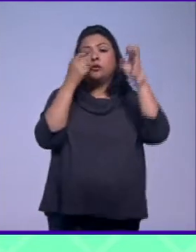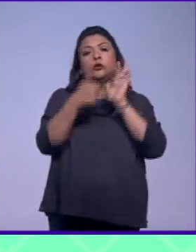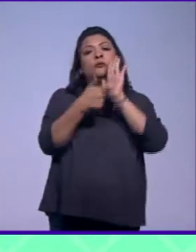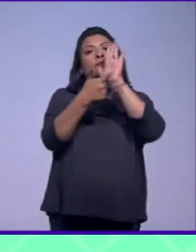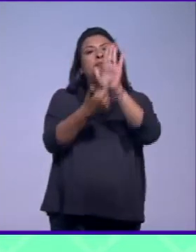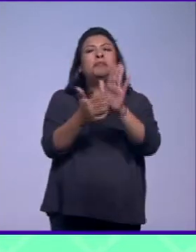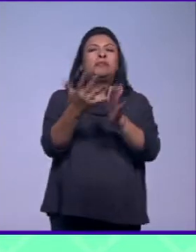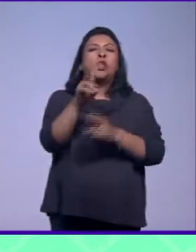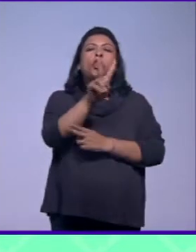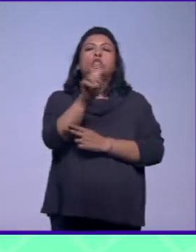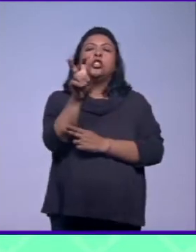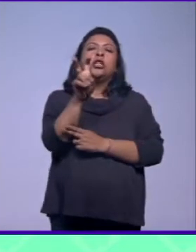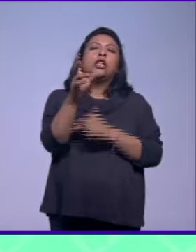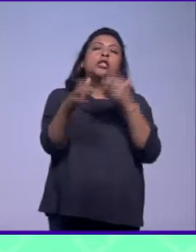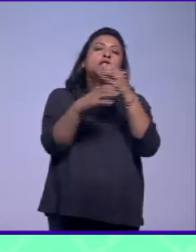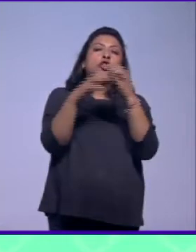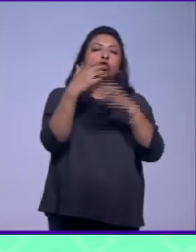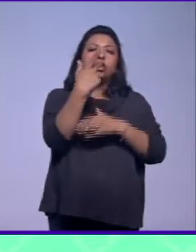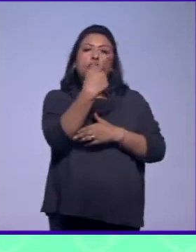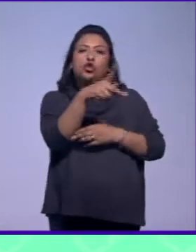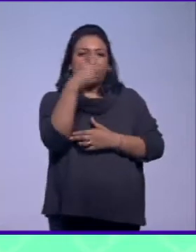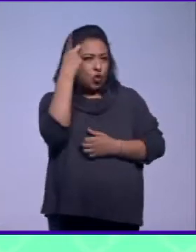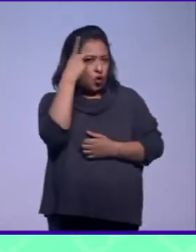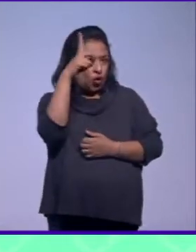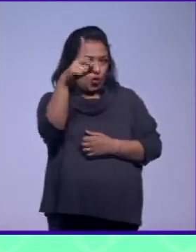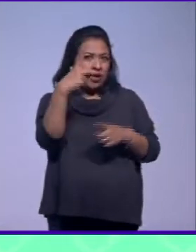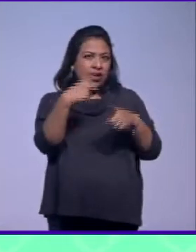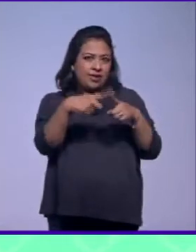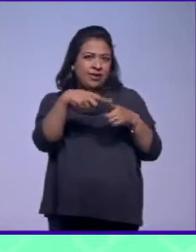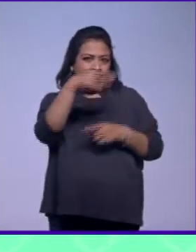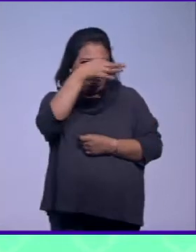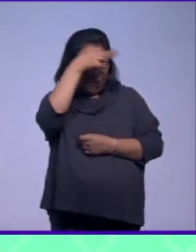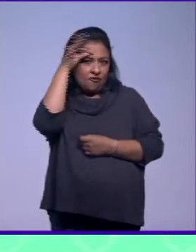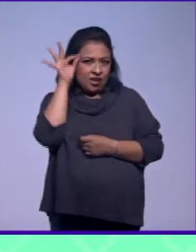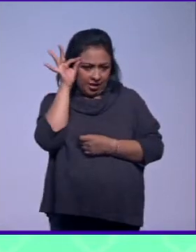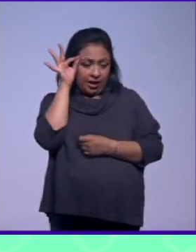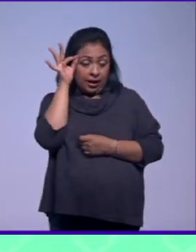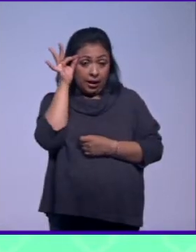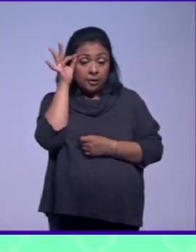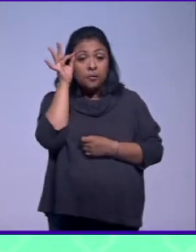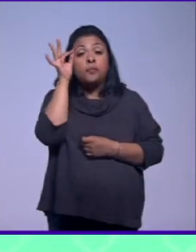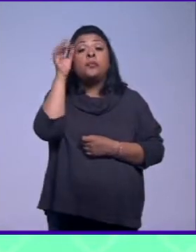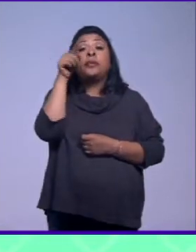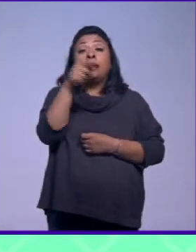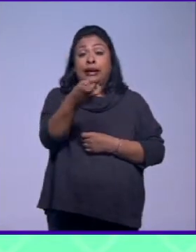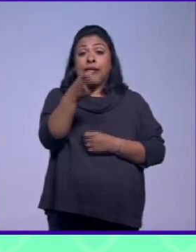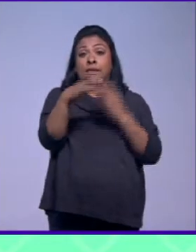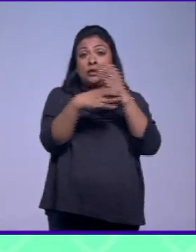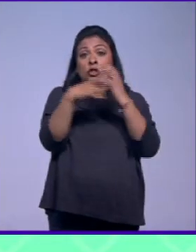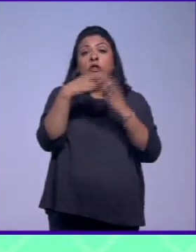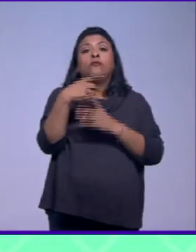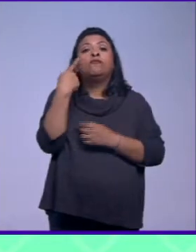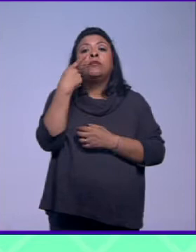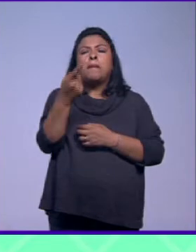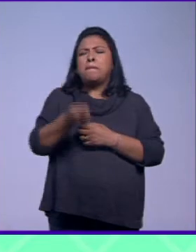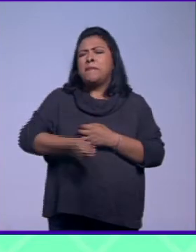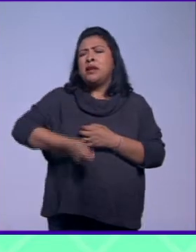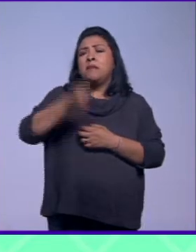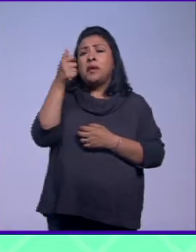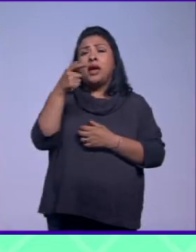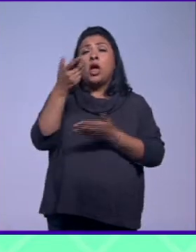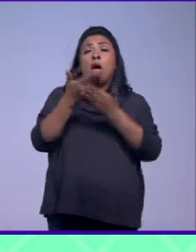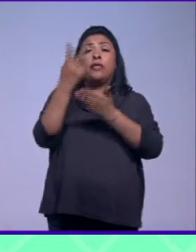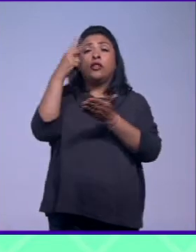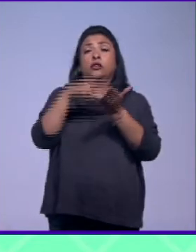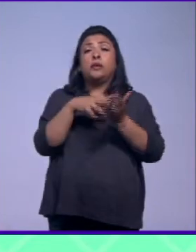cerca de 200 objetos personales pertenecientes a la pintora mexicana los cuales fueron vistos por primera vez en